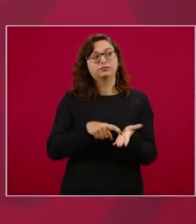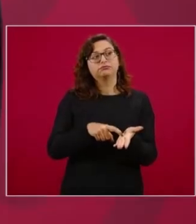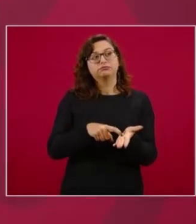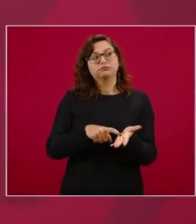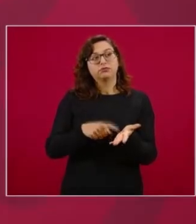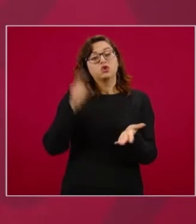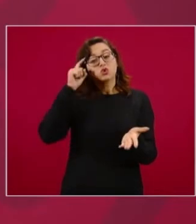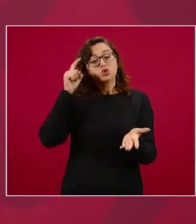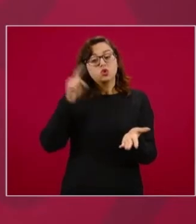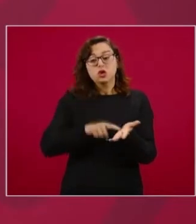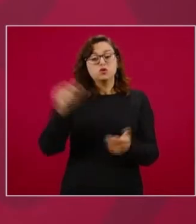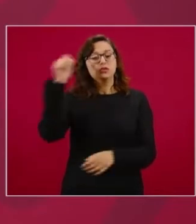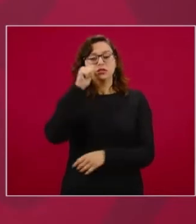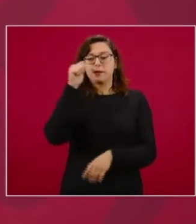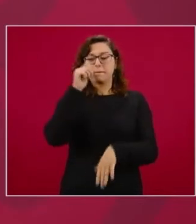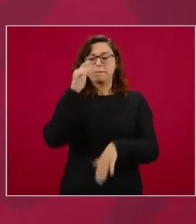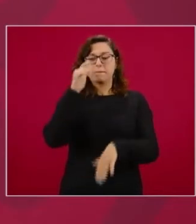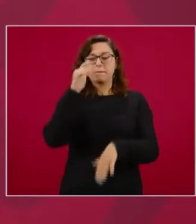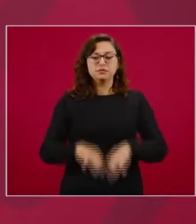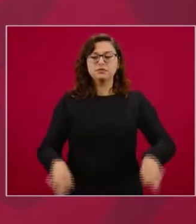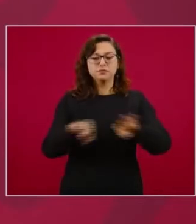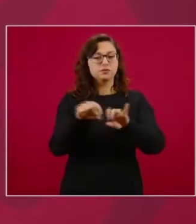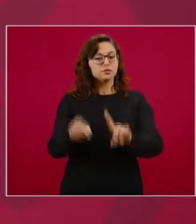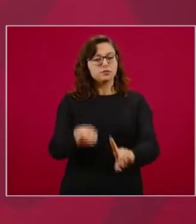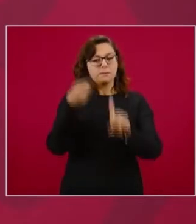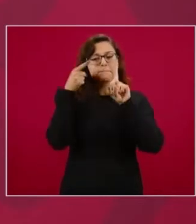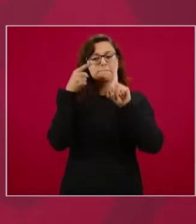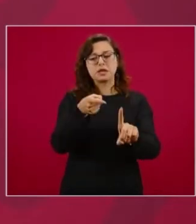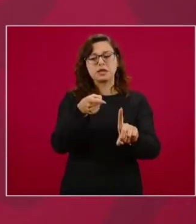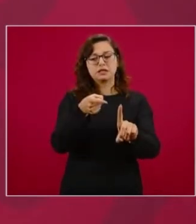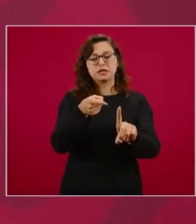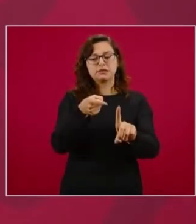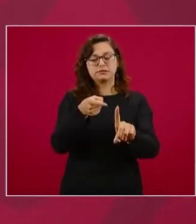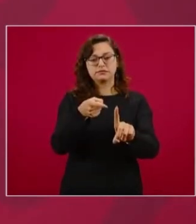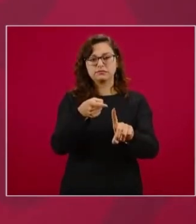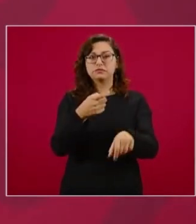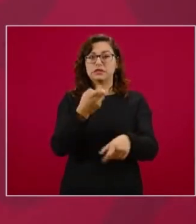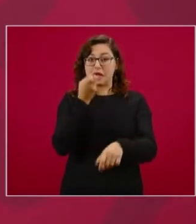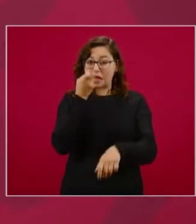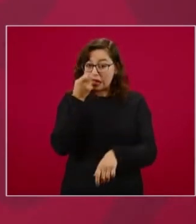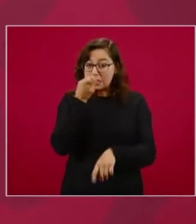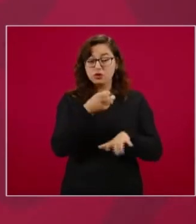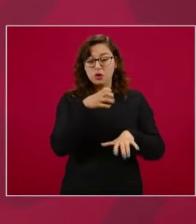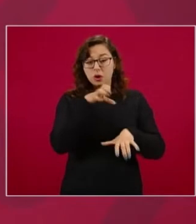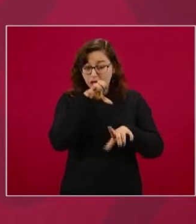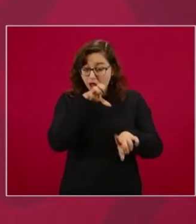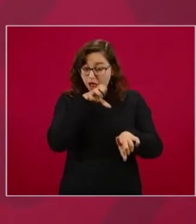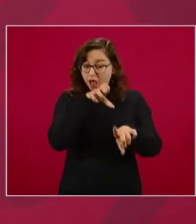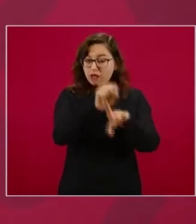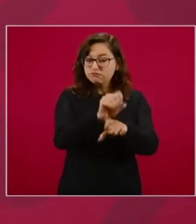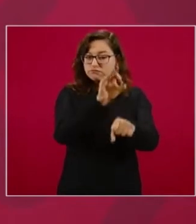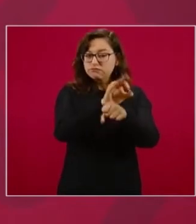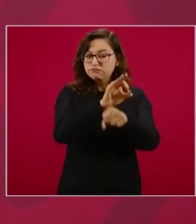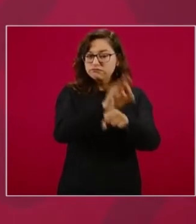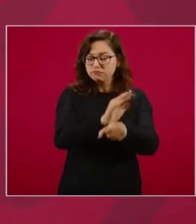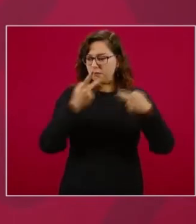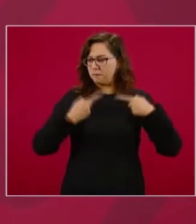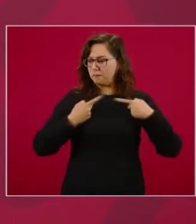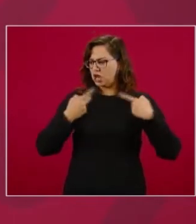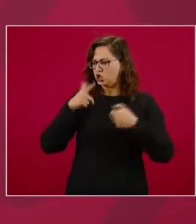Las causas que se defienden, no los intereses